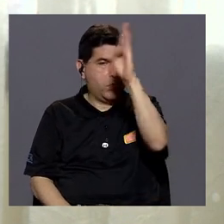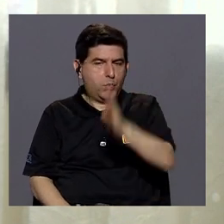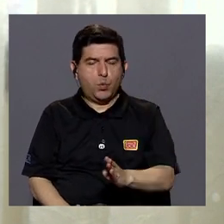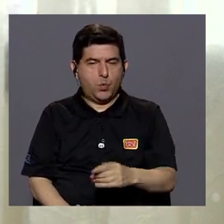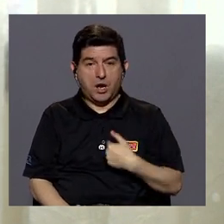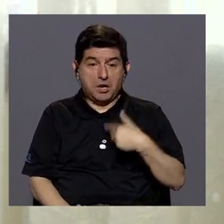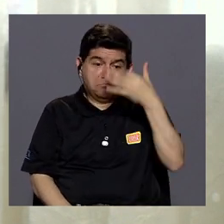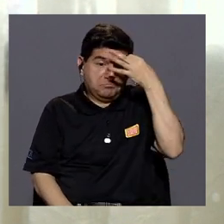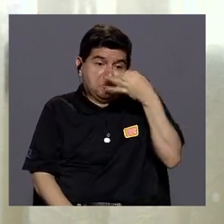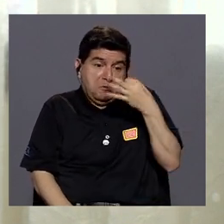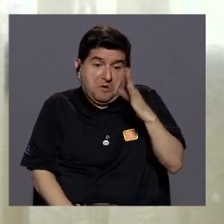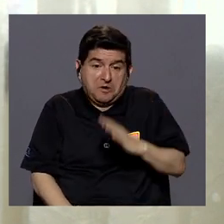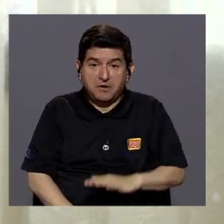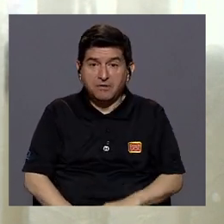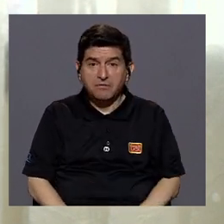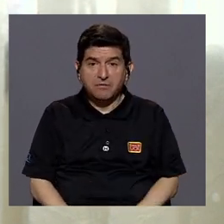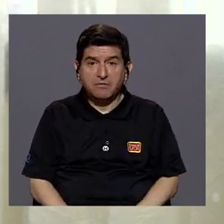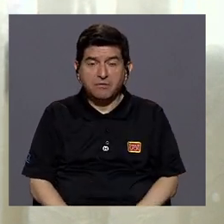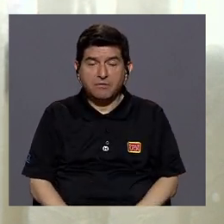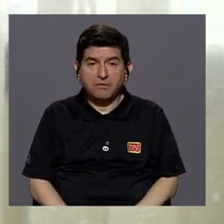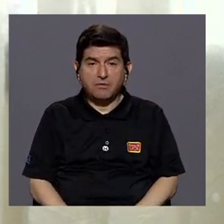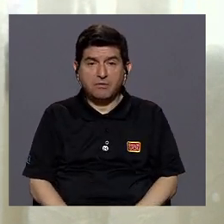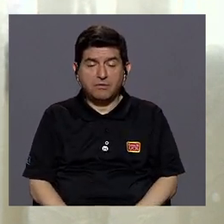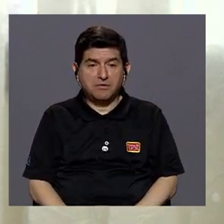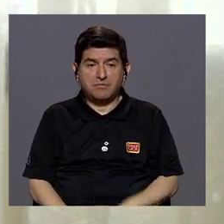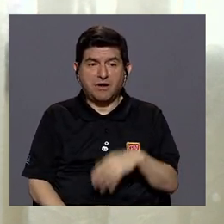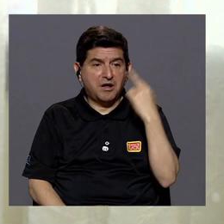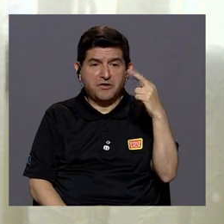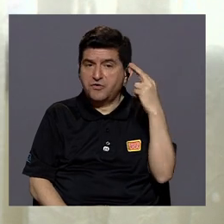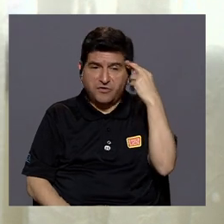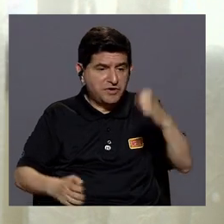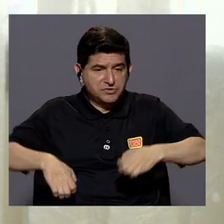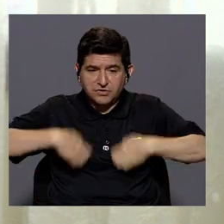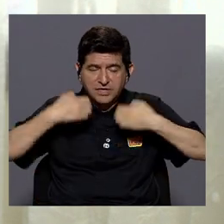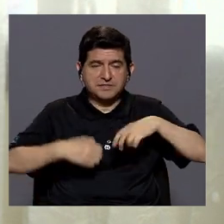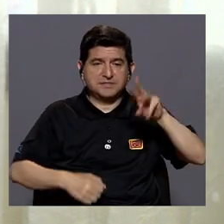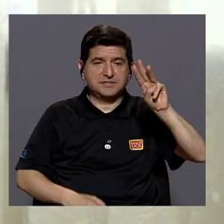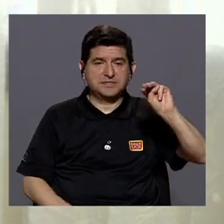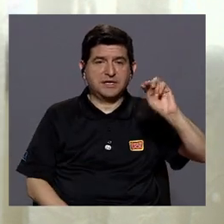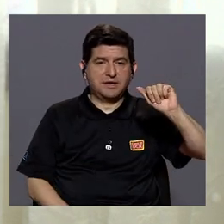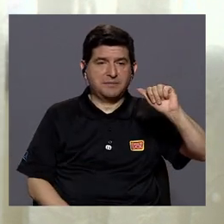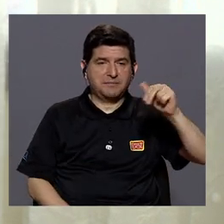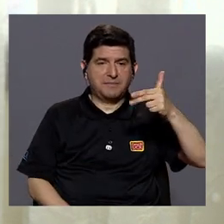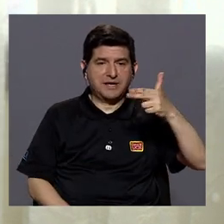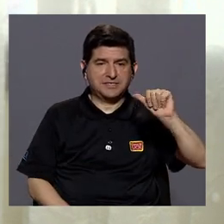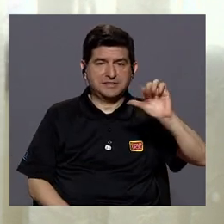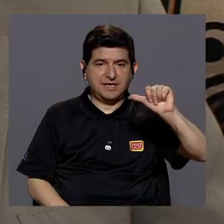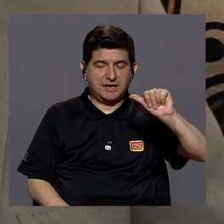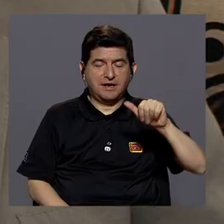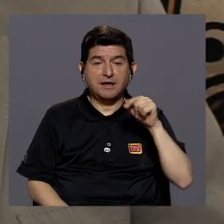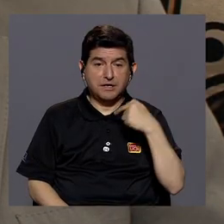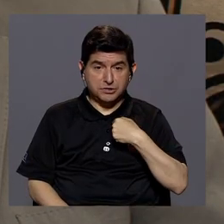supongo que no existiría la machaca. Porque si a mí me hicieran eso, yo me voy.